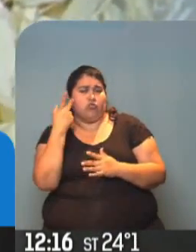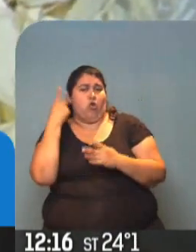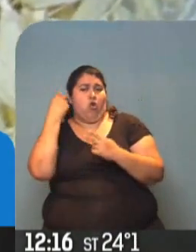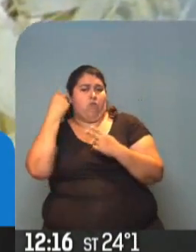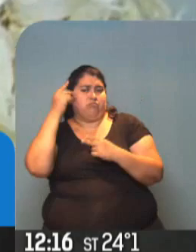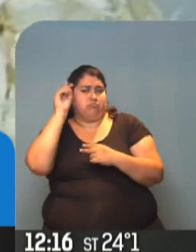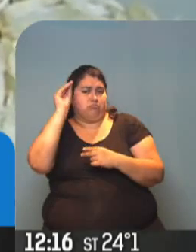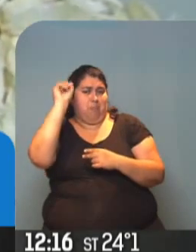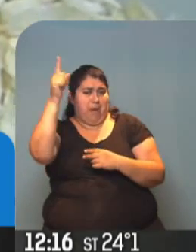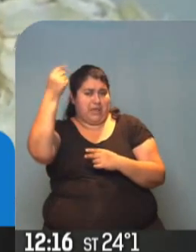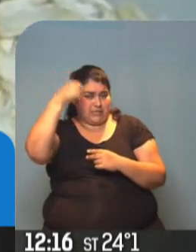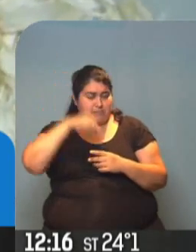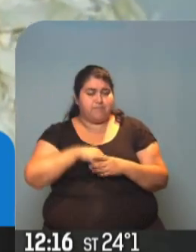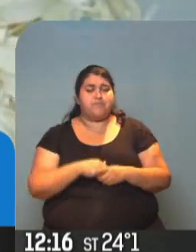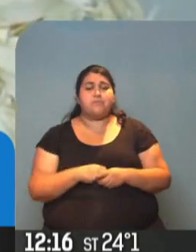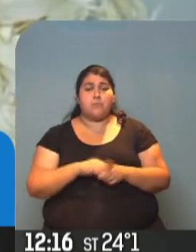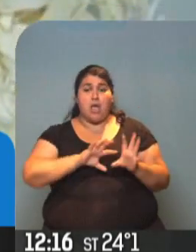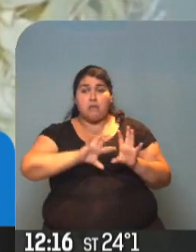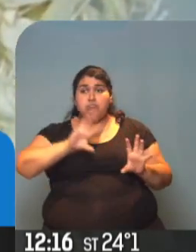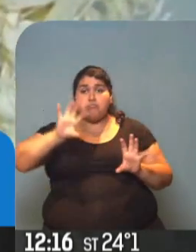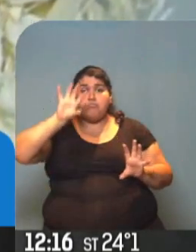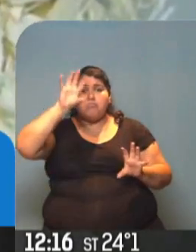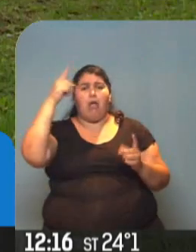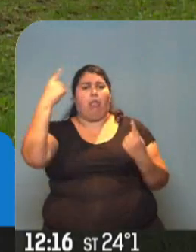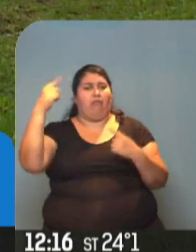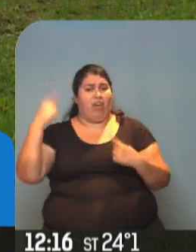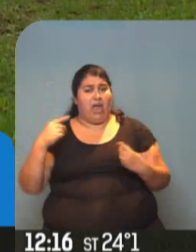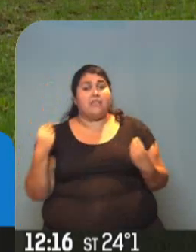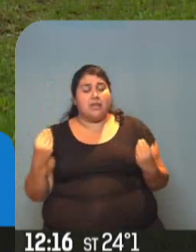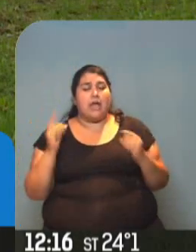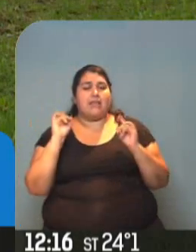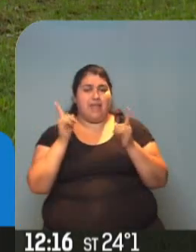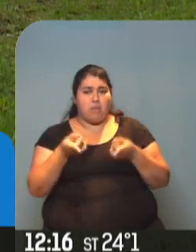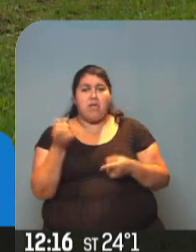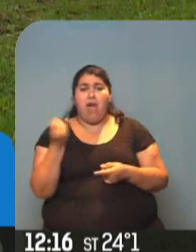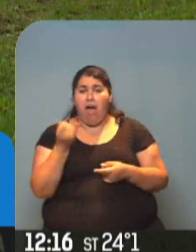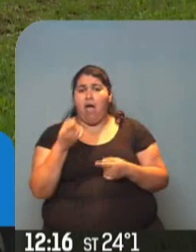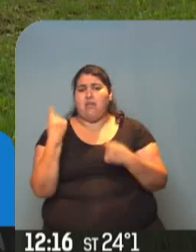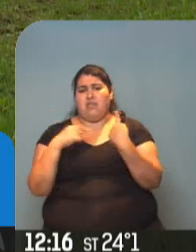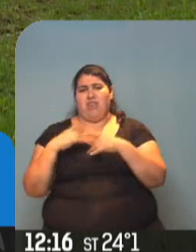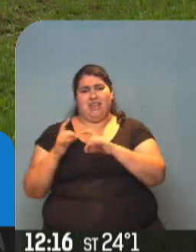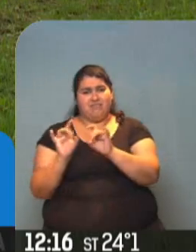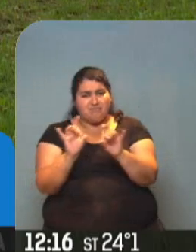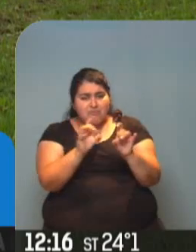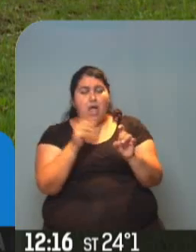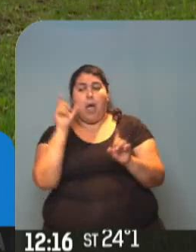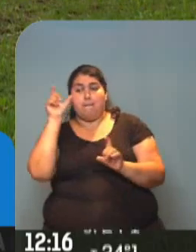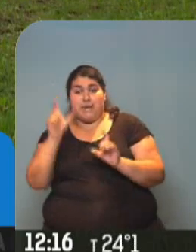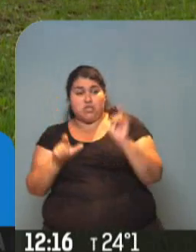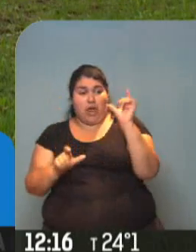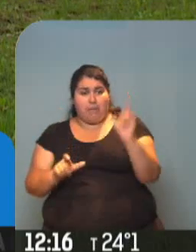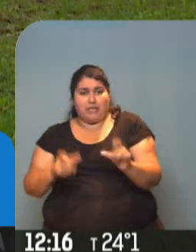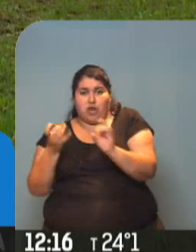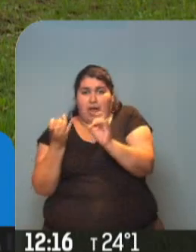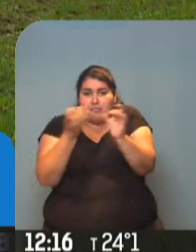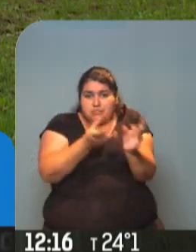Brasil. Es una distribución geográfica diferente. También ha habido casos de transmisión interhumana en la provincia de Buenos